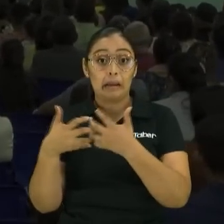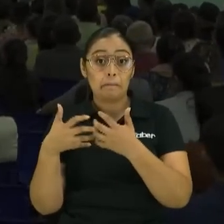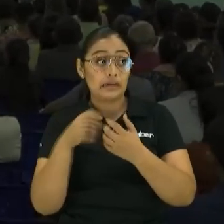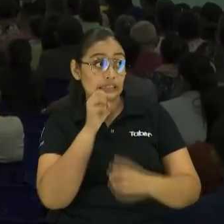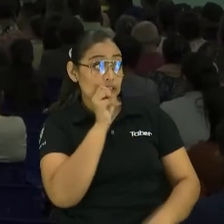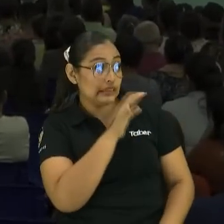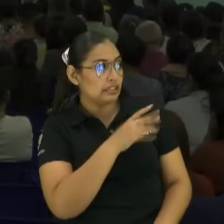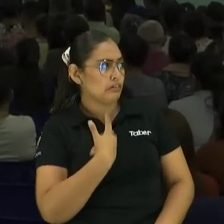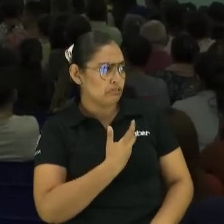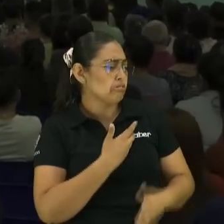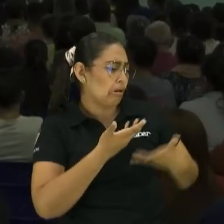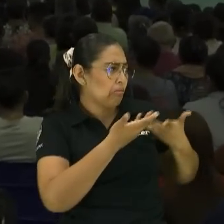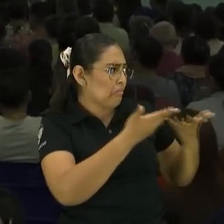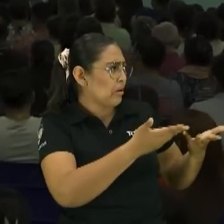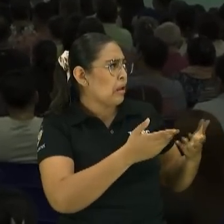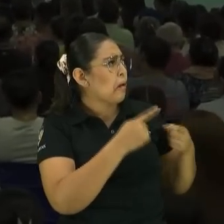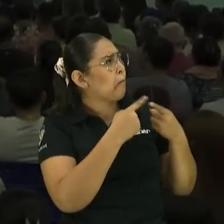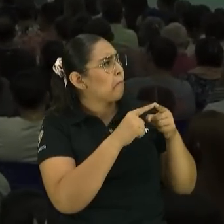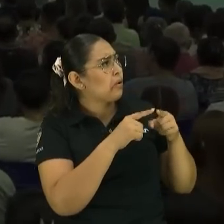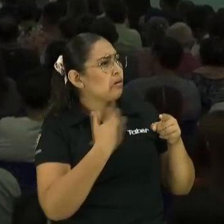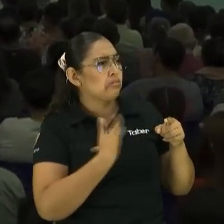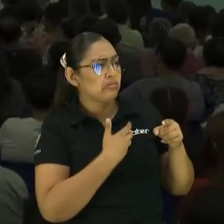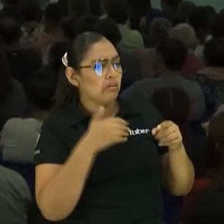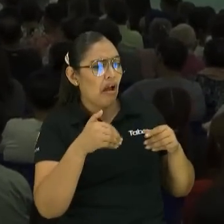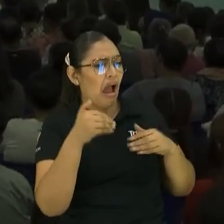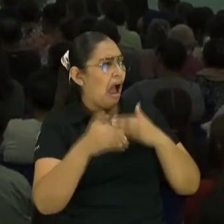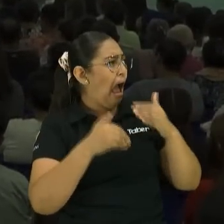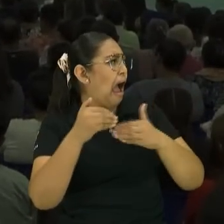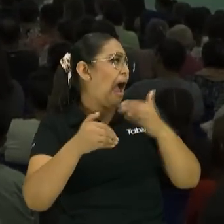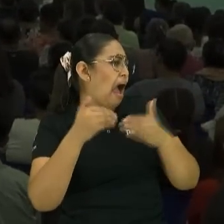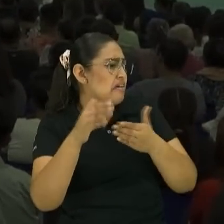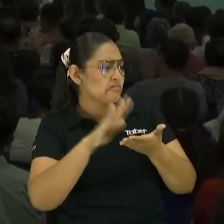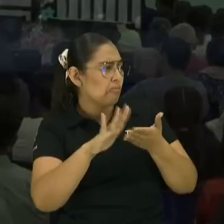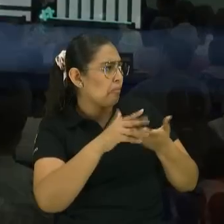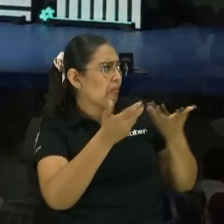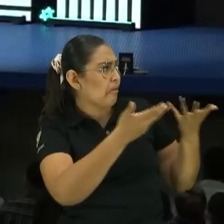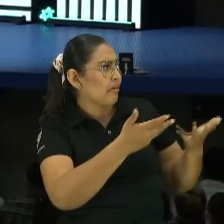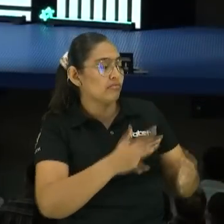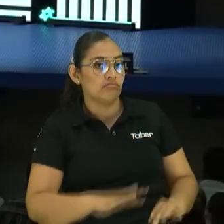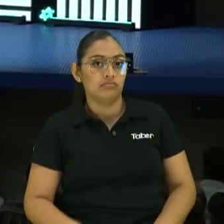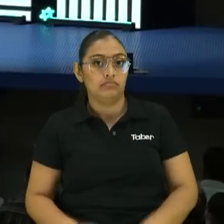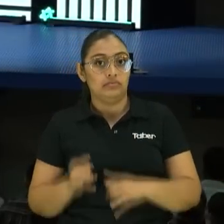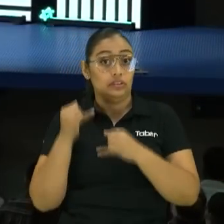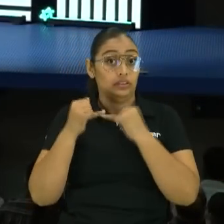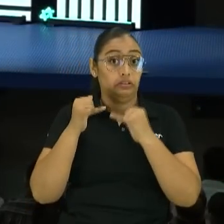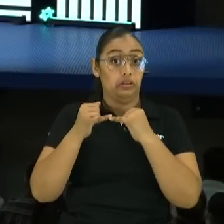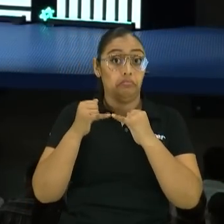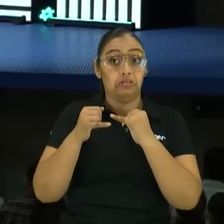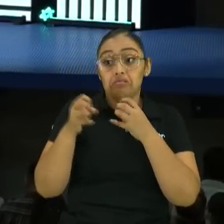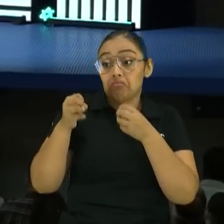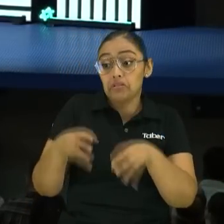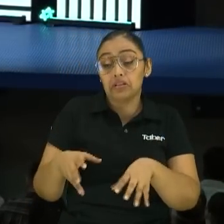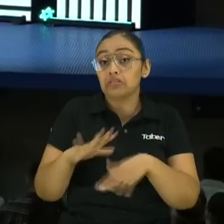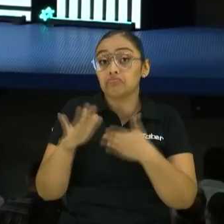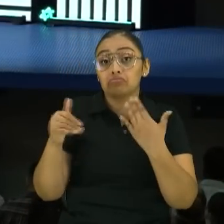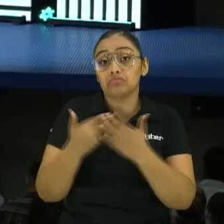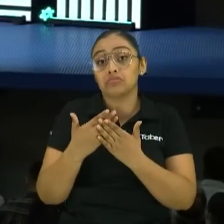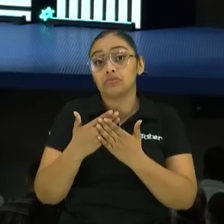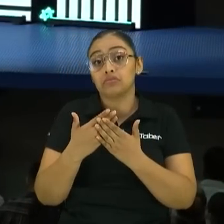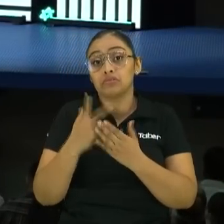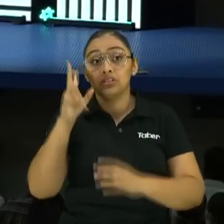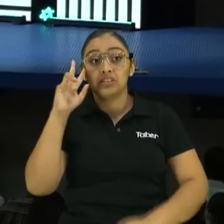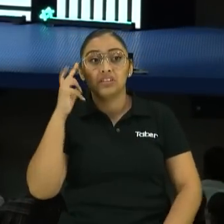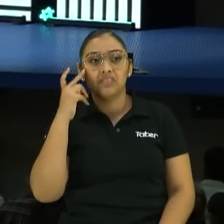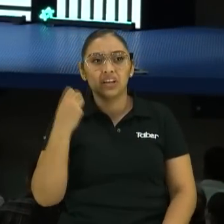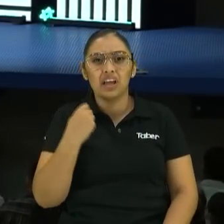no sé cuántos meses por no sé dónde terminó perdiendo todo Amigo esto no es nuevo hay muchas personas que van